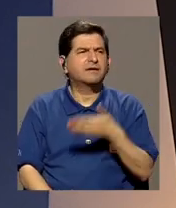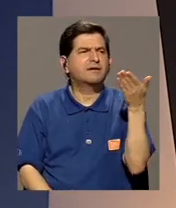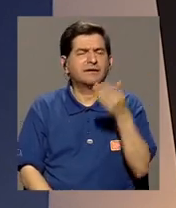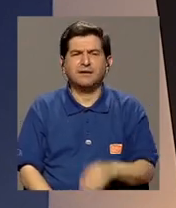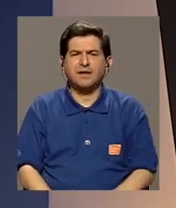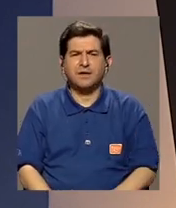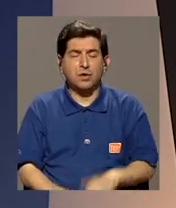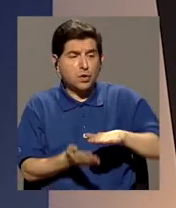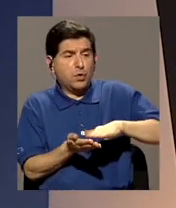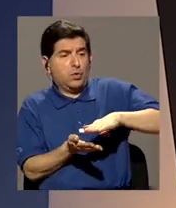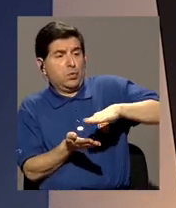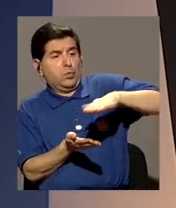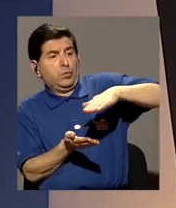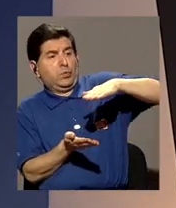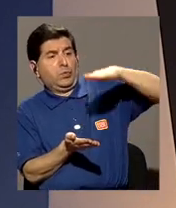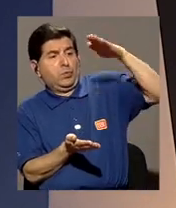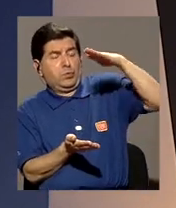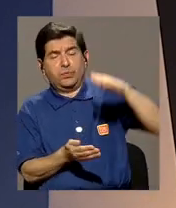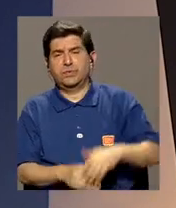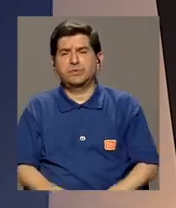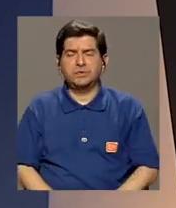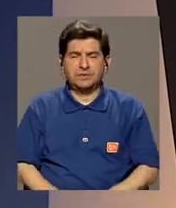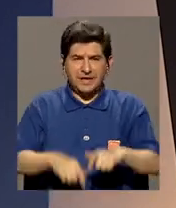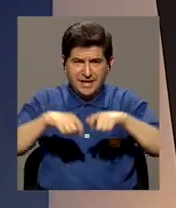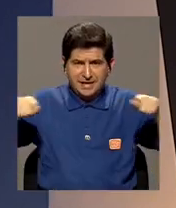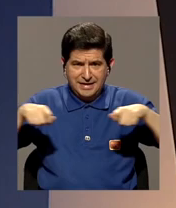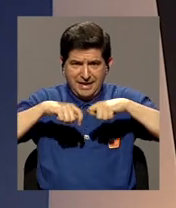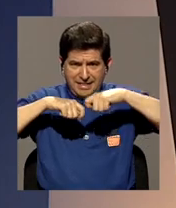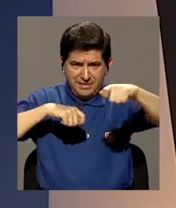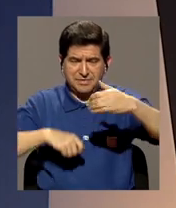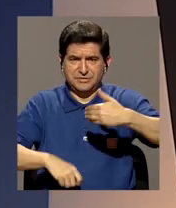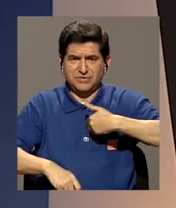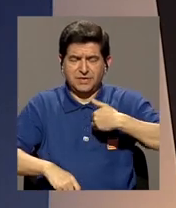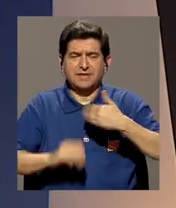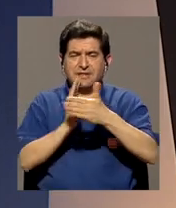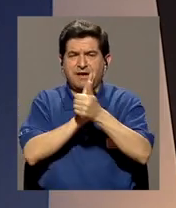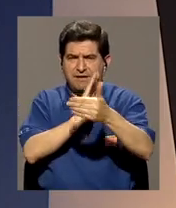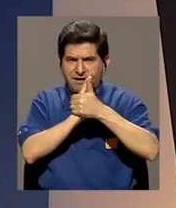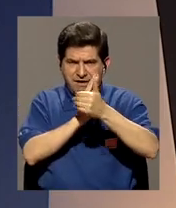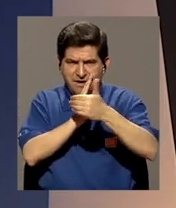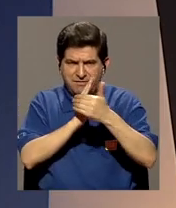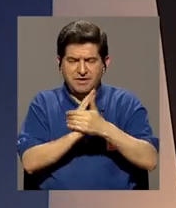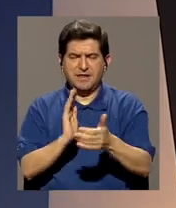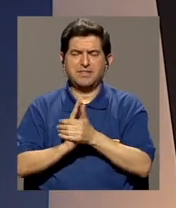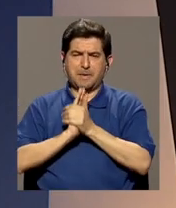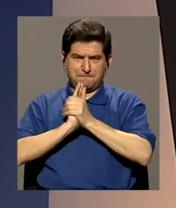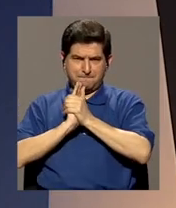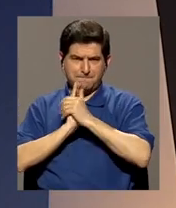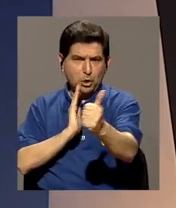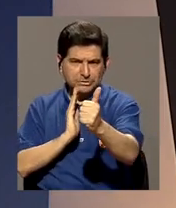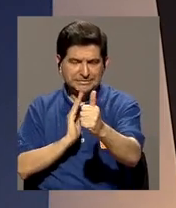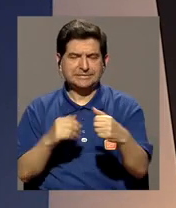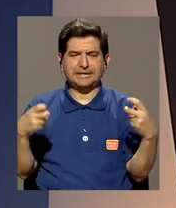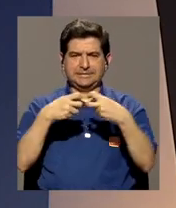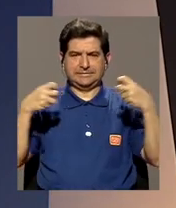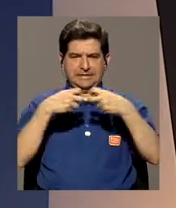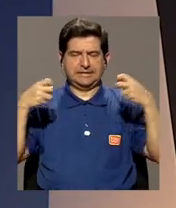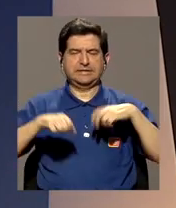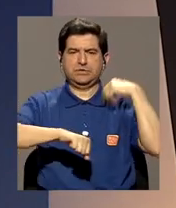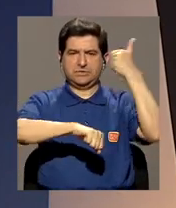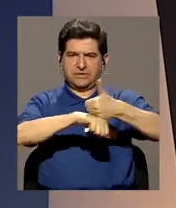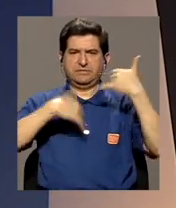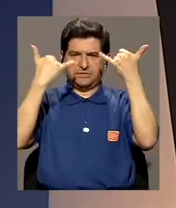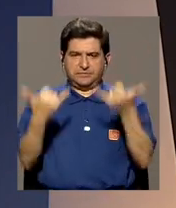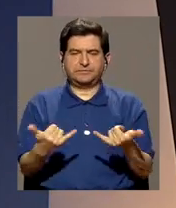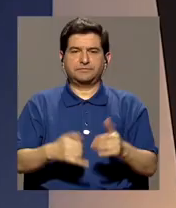exceso en sobre decisión sobre dimensionamiento de la capacidad de potencia instalada en